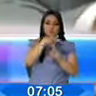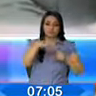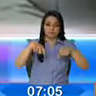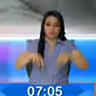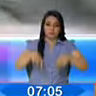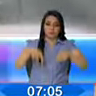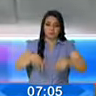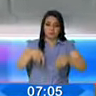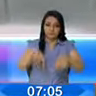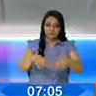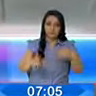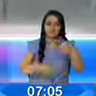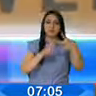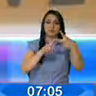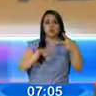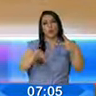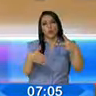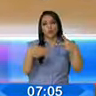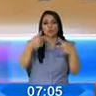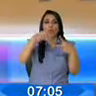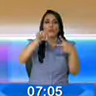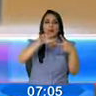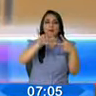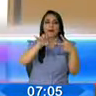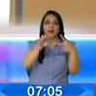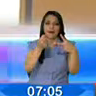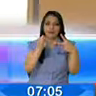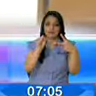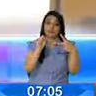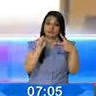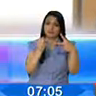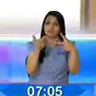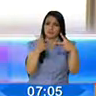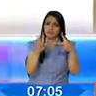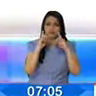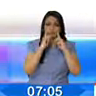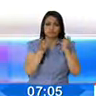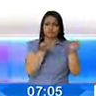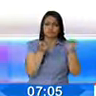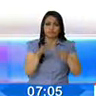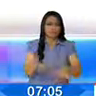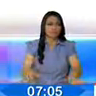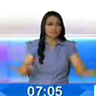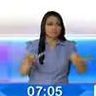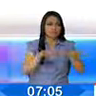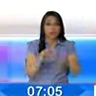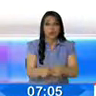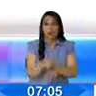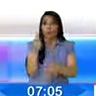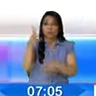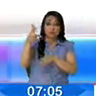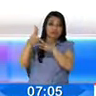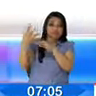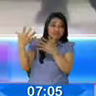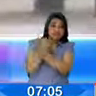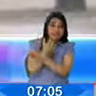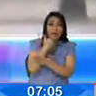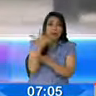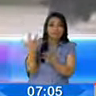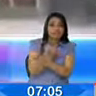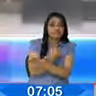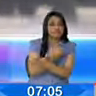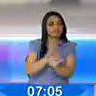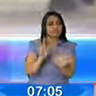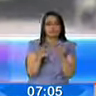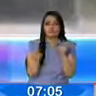altura de Guayacanes. Asegura que se están dando los operativos en la zona para evitar que otros radares corran con